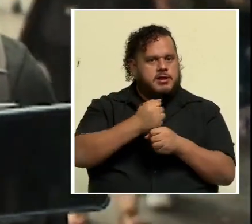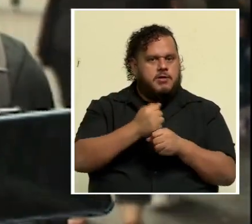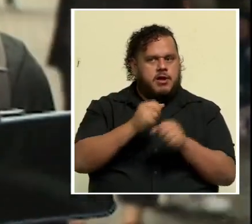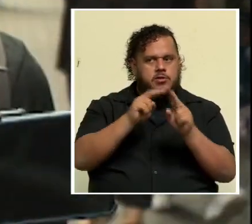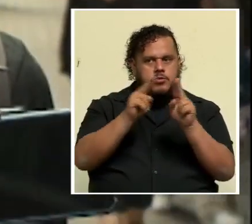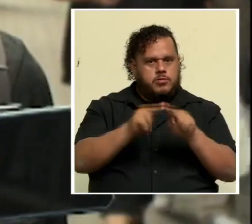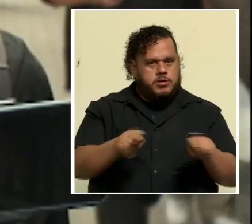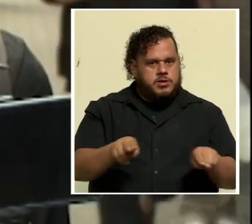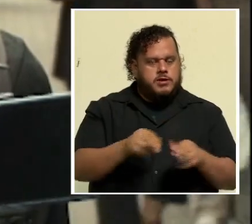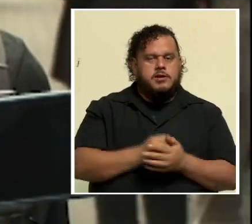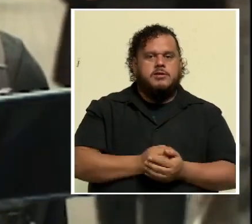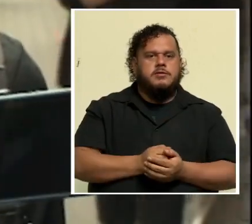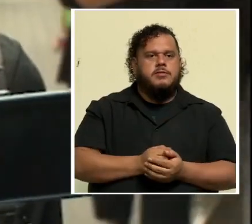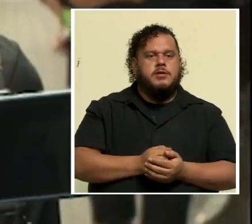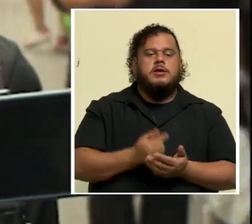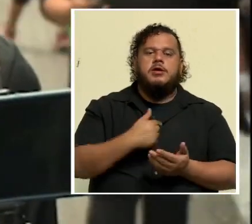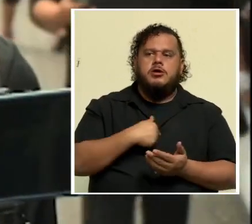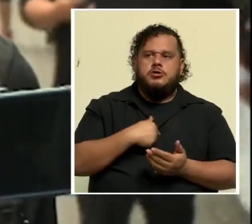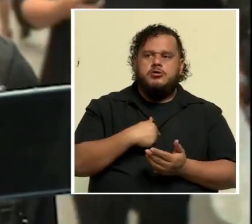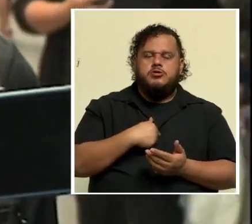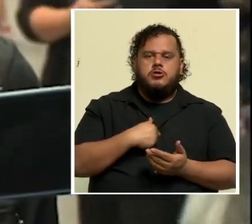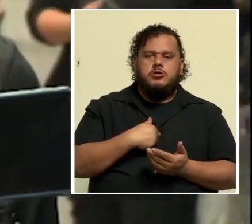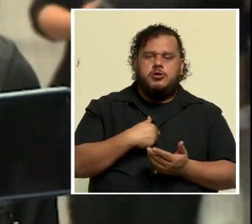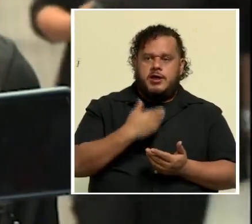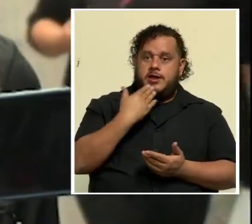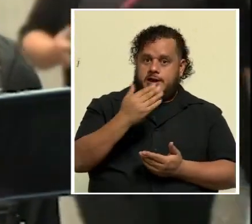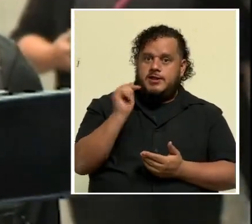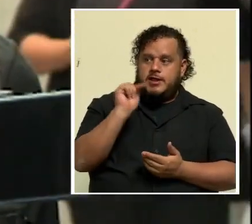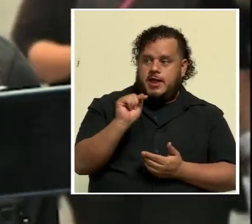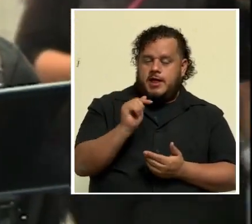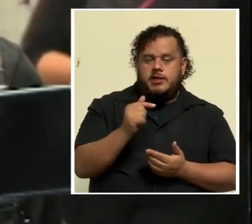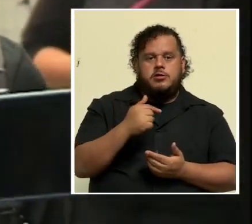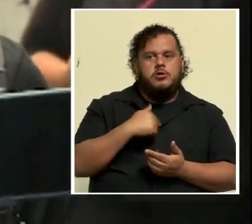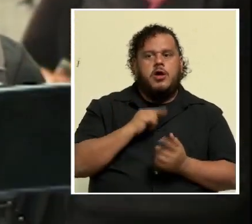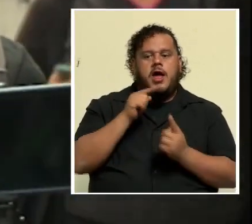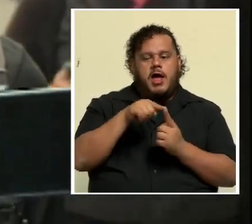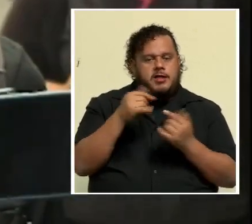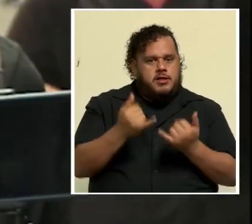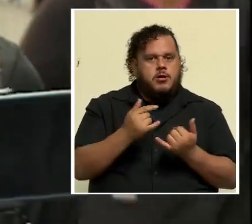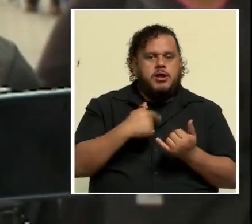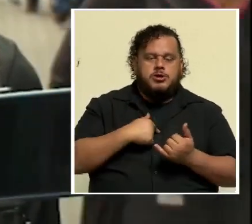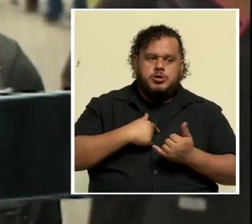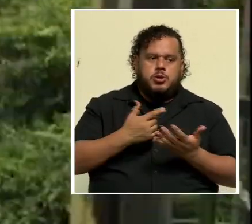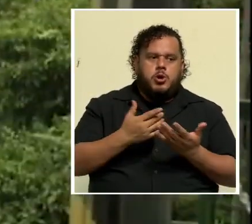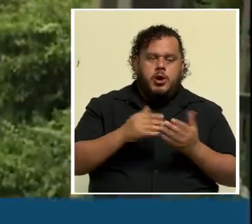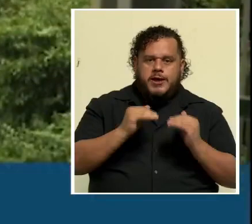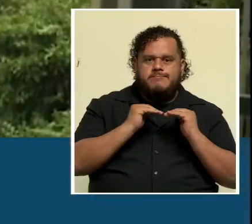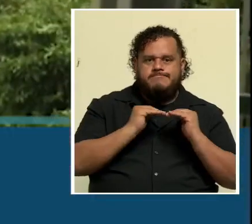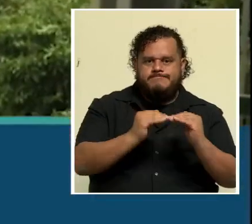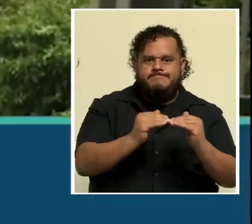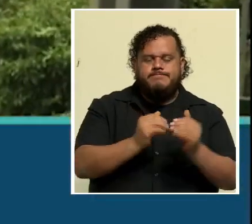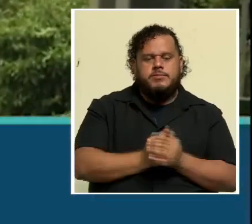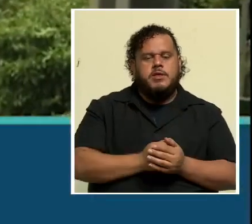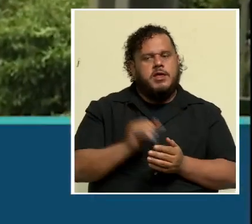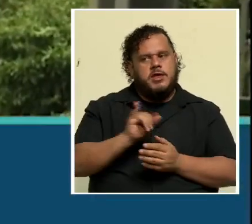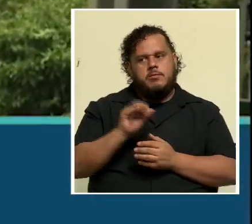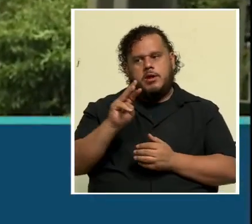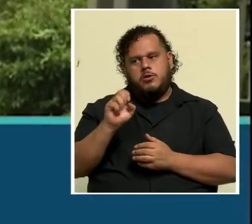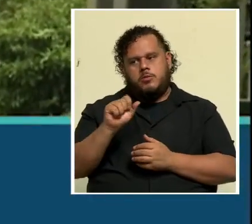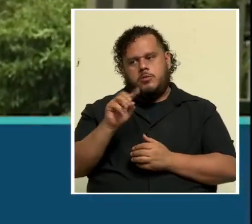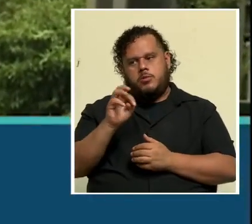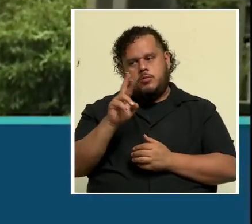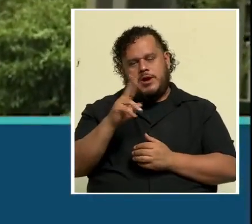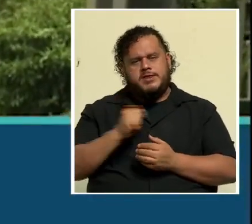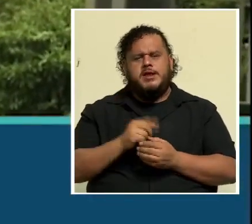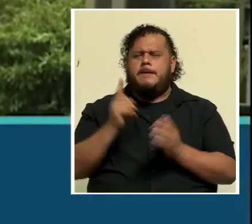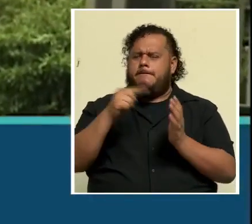internet y gracias a eso, pues hasta la fecha me he sostenido de esa manera. Así como Walter, decenas de miles